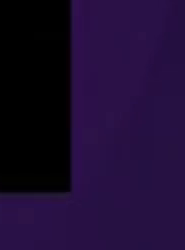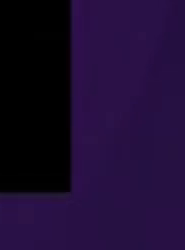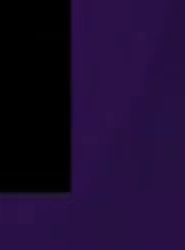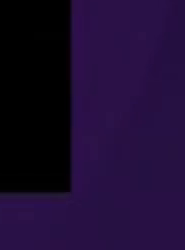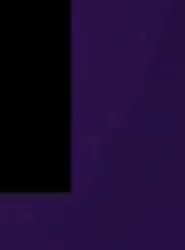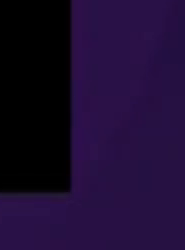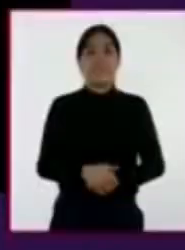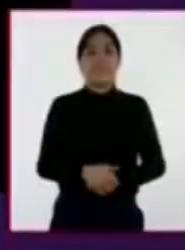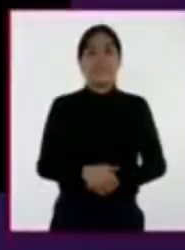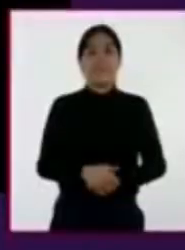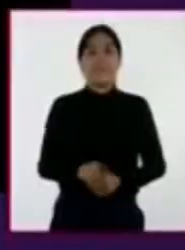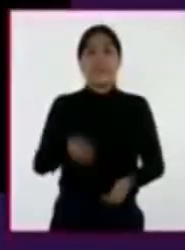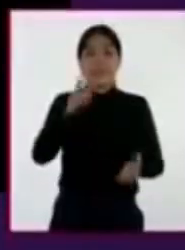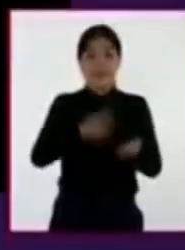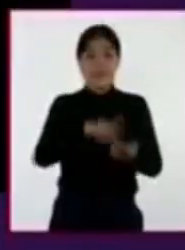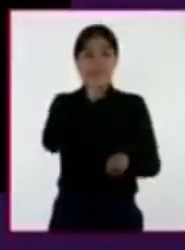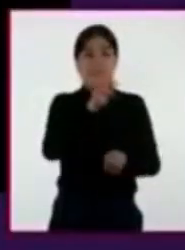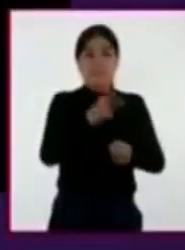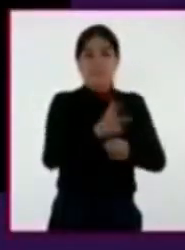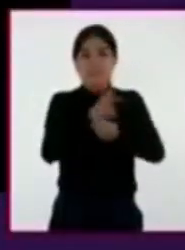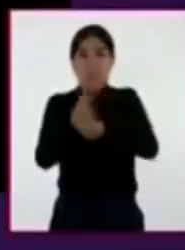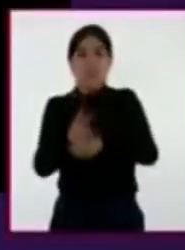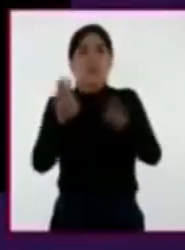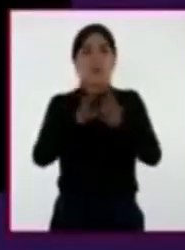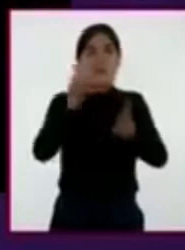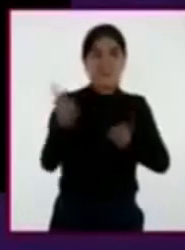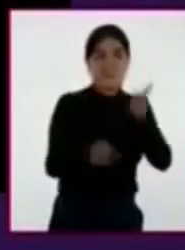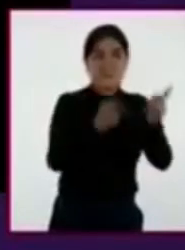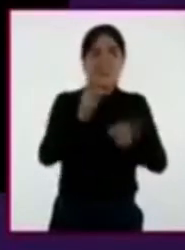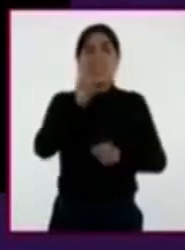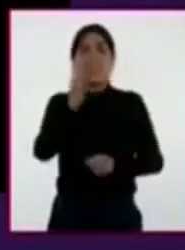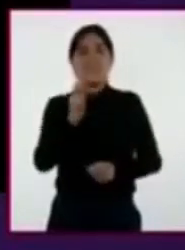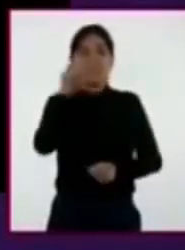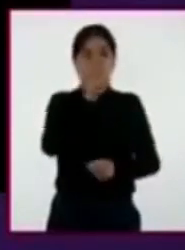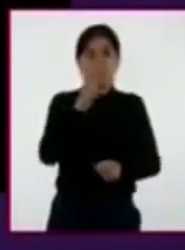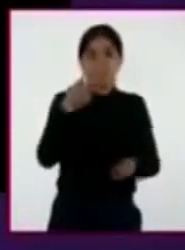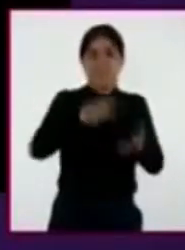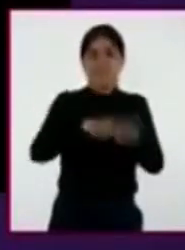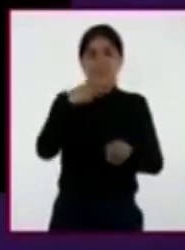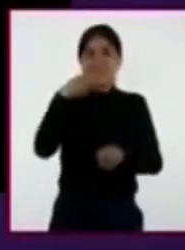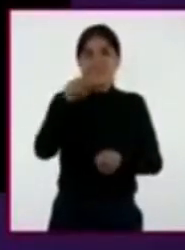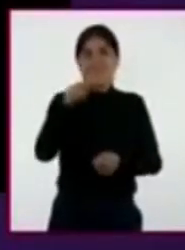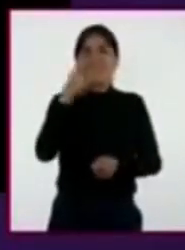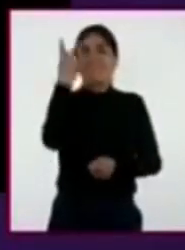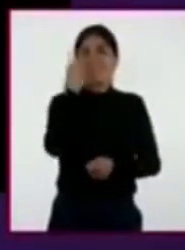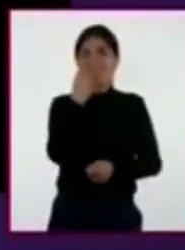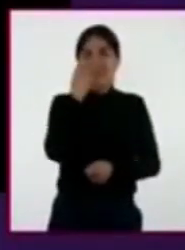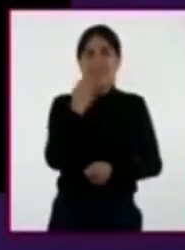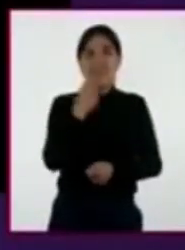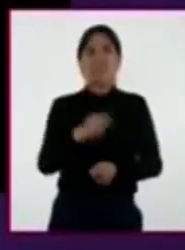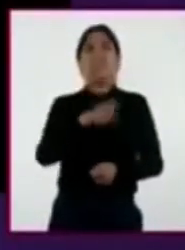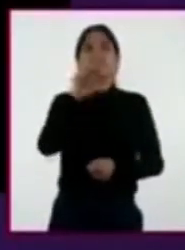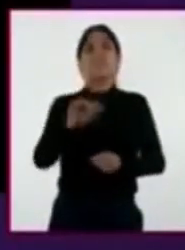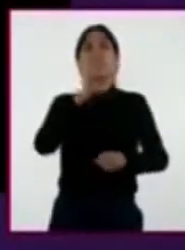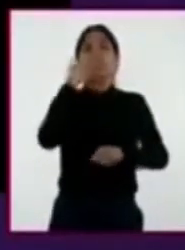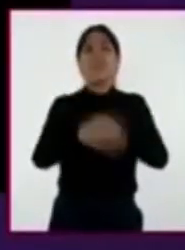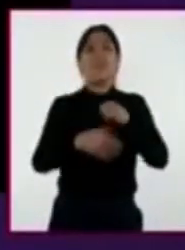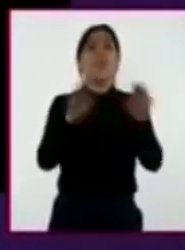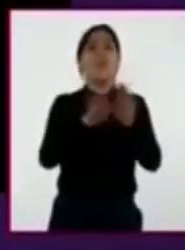A través del video ella cuestiona todo el lenguaje televisivo, ¿no? Y acaba con esta